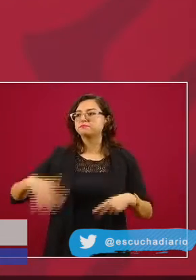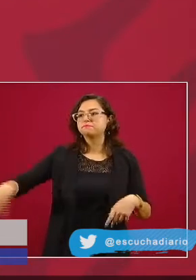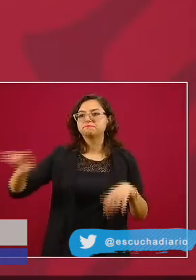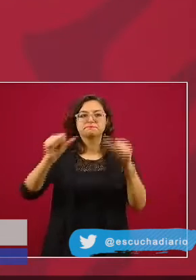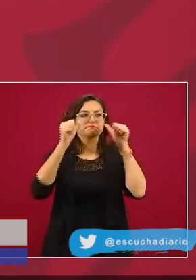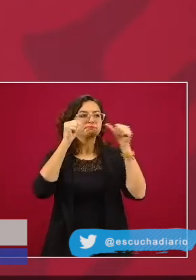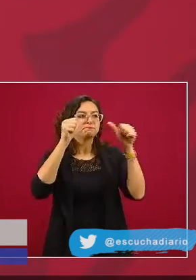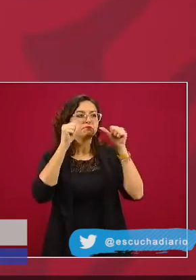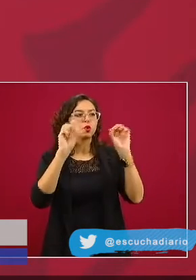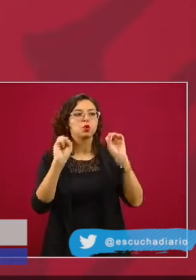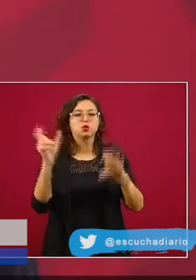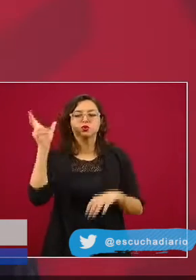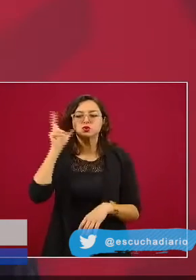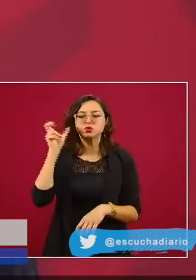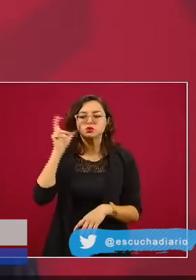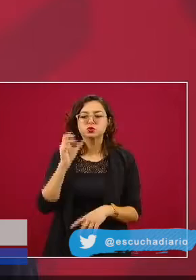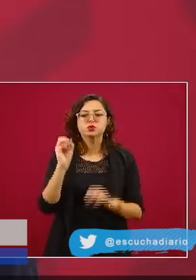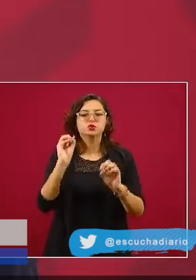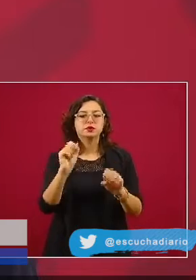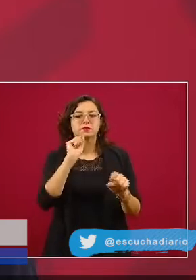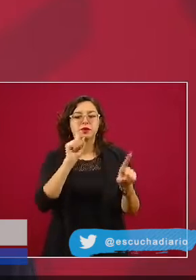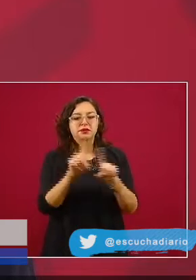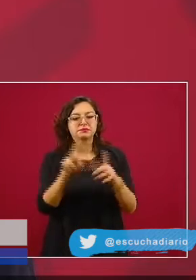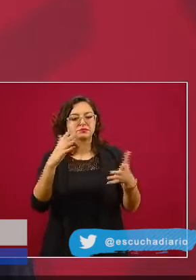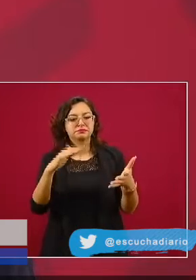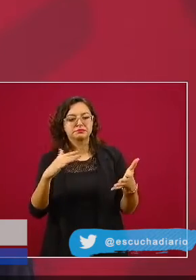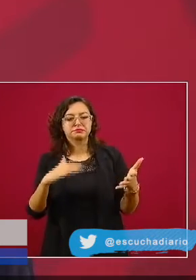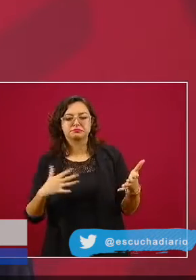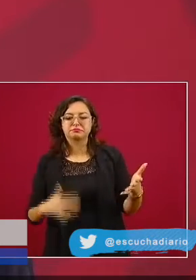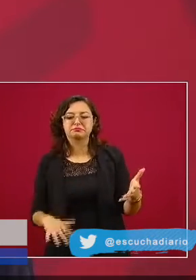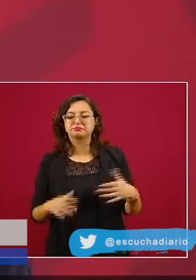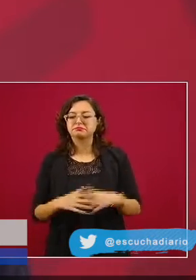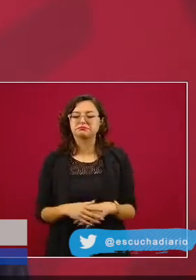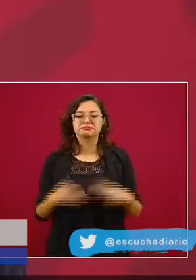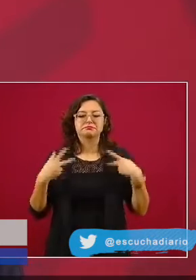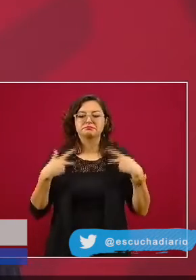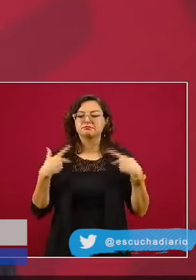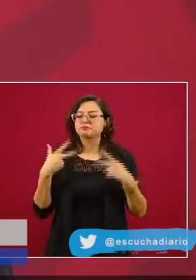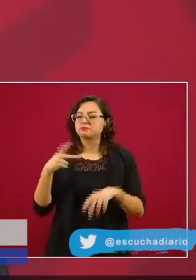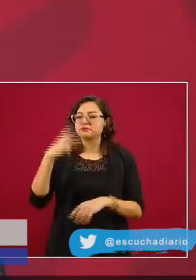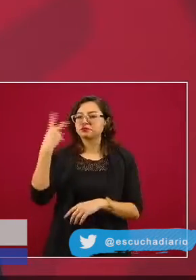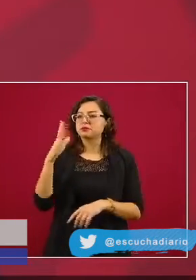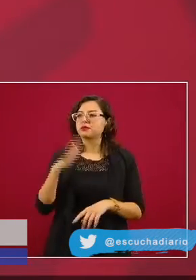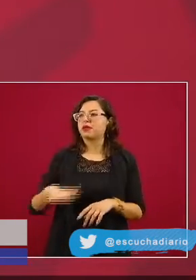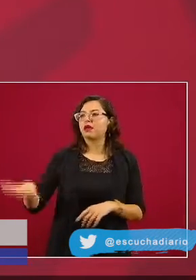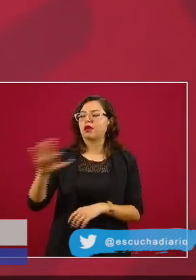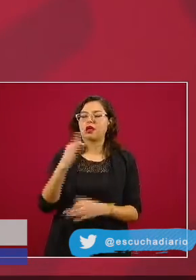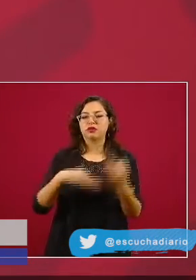Marta Bárcenas. El presidente tomó la decisión de hospedarse en la Embajada de México.